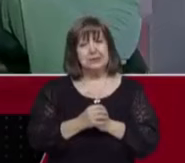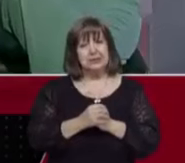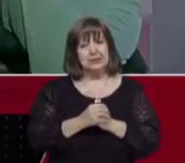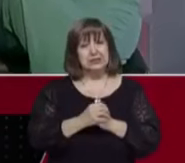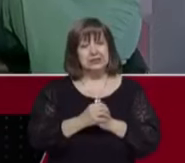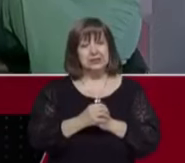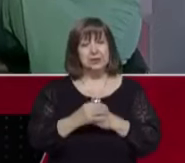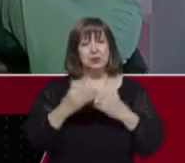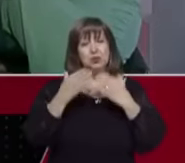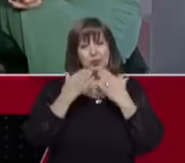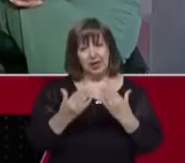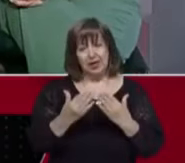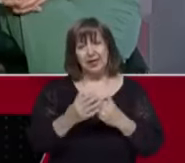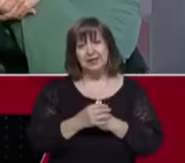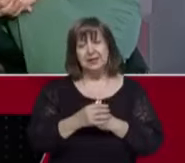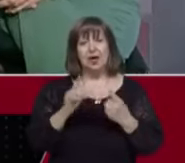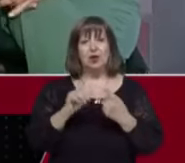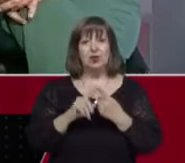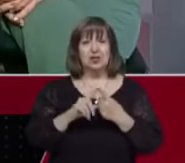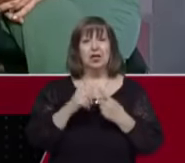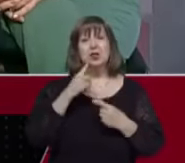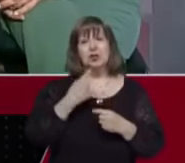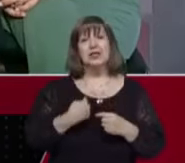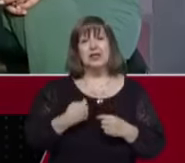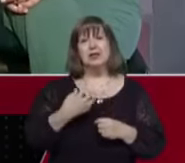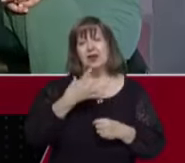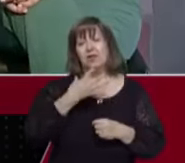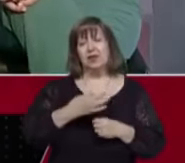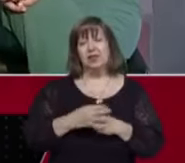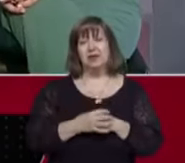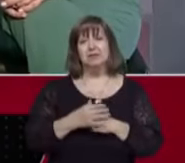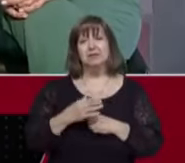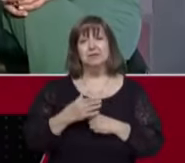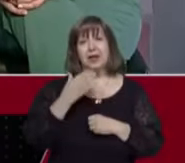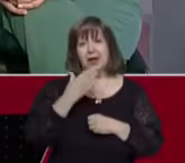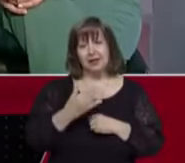contacto y la información desde Gracias San Rafael que compartís con nosotros. Hasta luego. Hasta mañana.